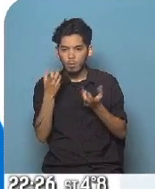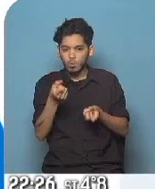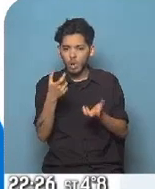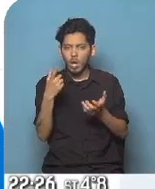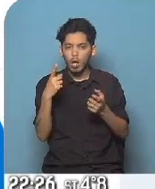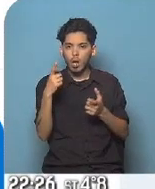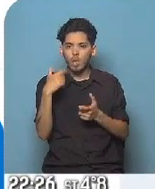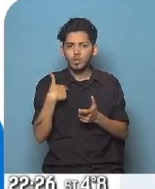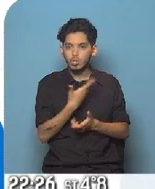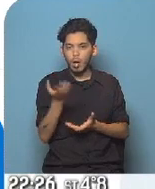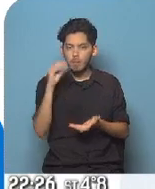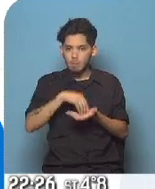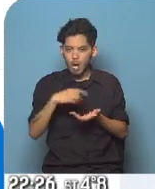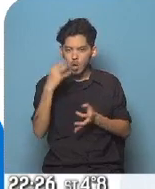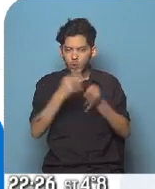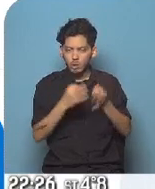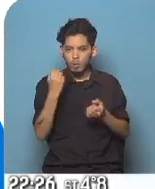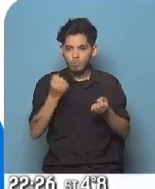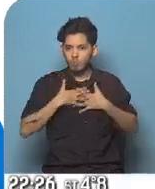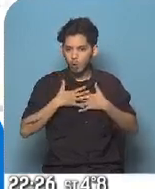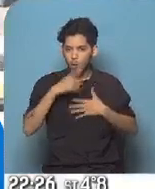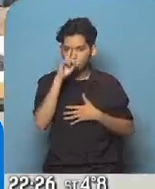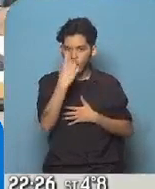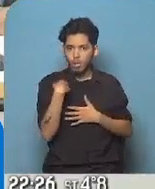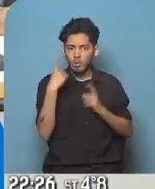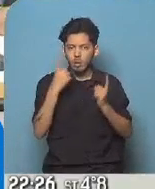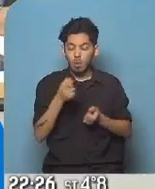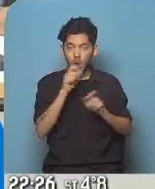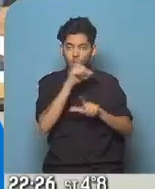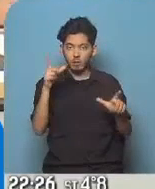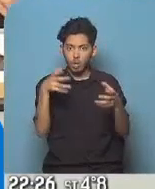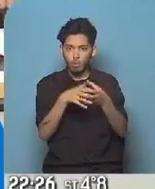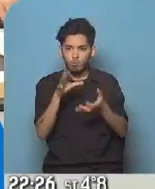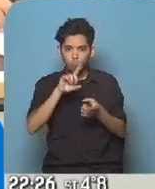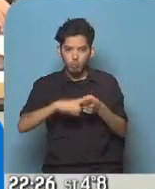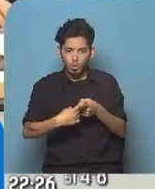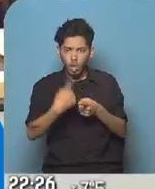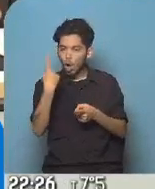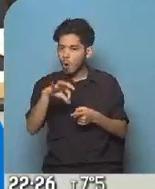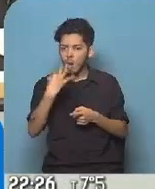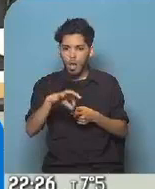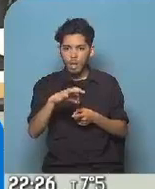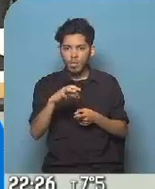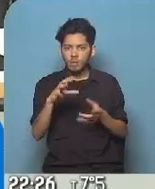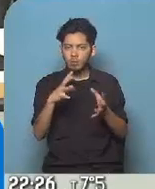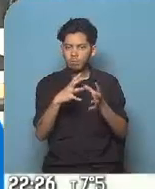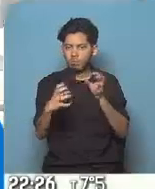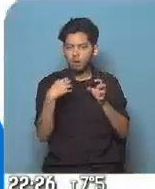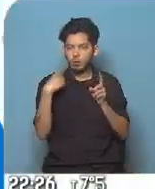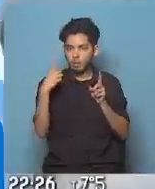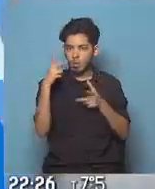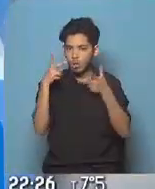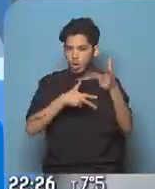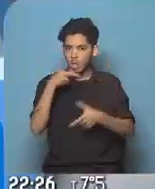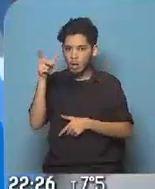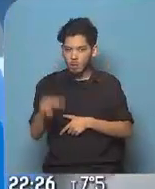hacer justicia por mano propia y ante el escándalo, la propia organización política se vio obligada a despegarse de sus dichos. Wir